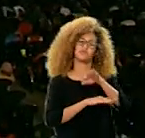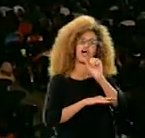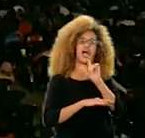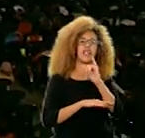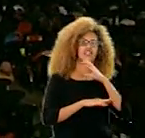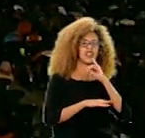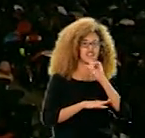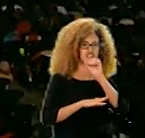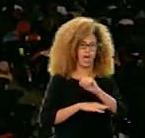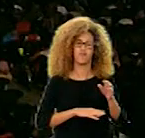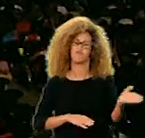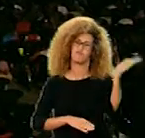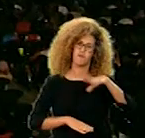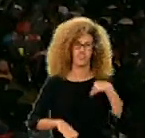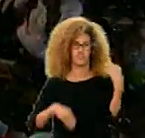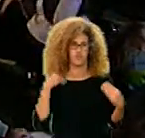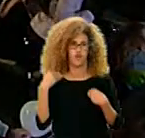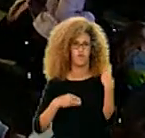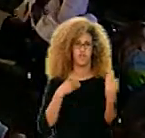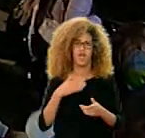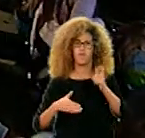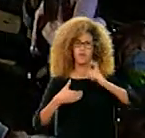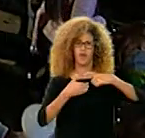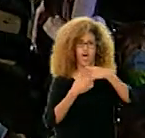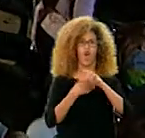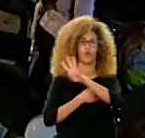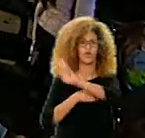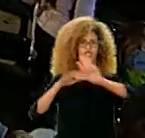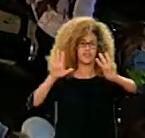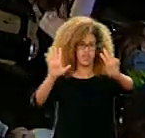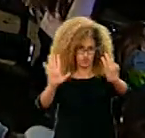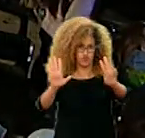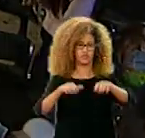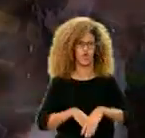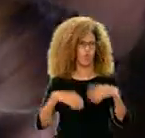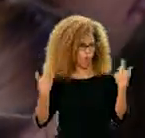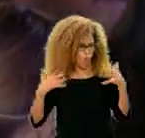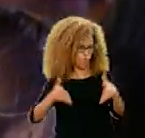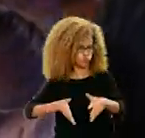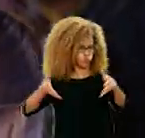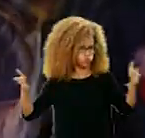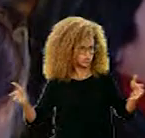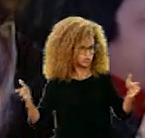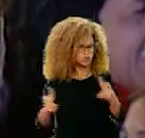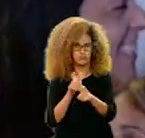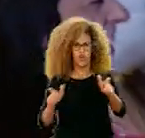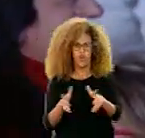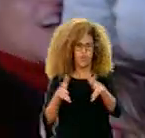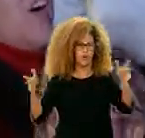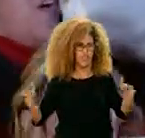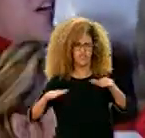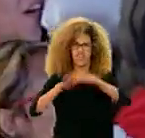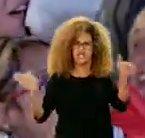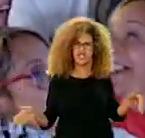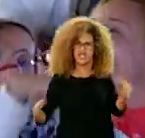disfrutarla, además son un rancho, porque son 48 y cómo se les notan el volumen, ¿verdad?, sobre el escenario de Una Noche en Río.